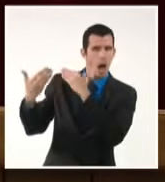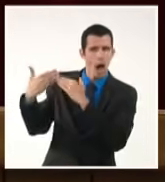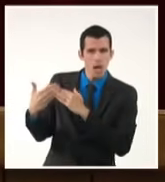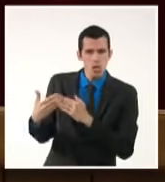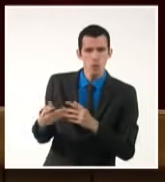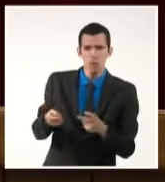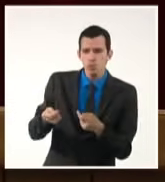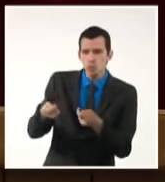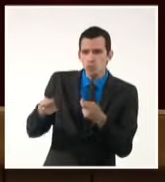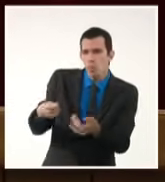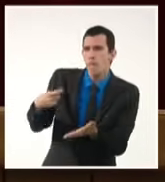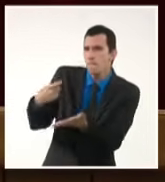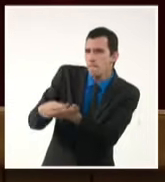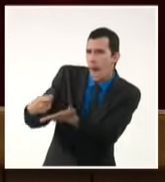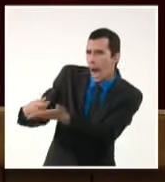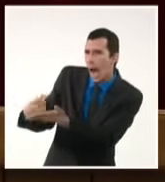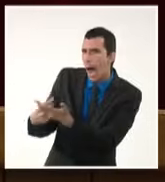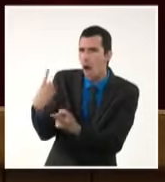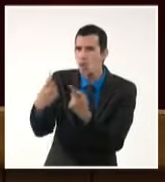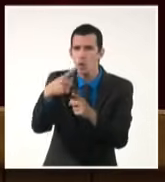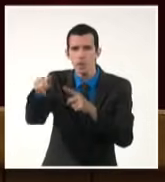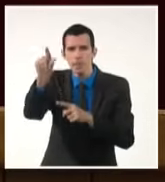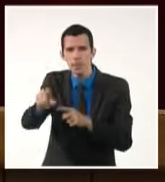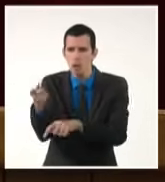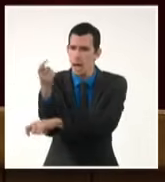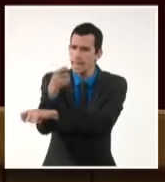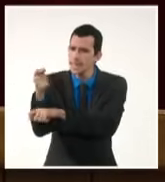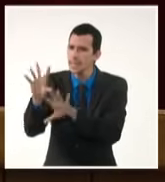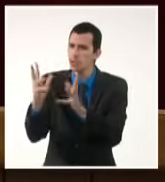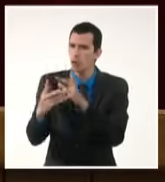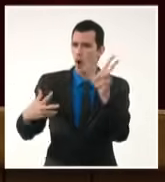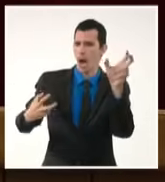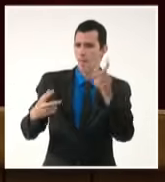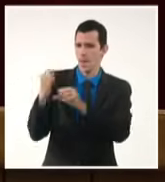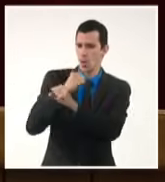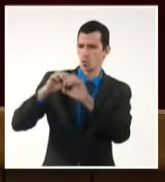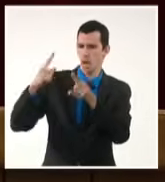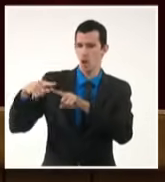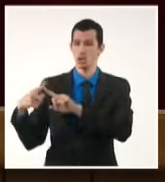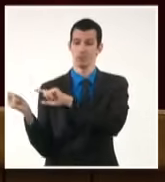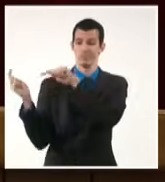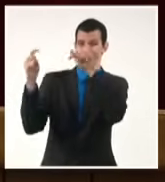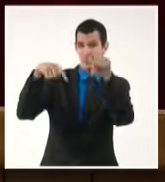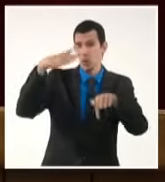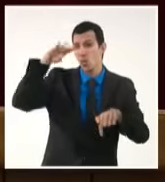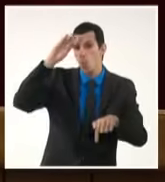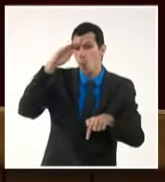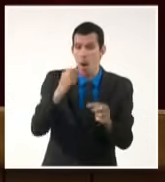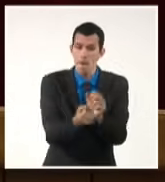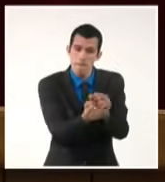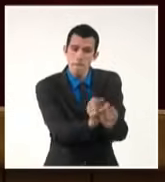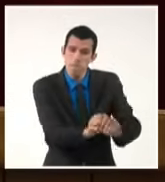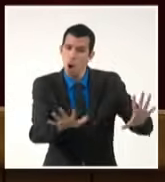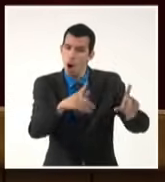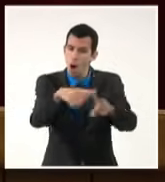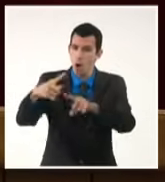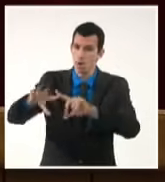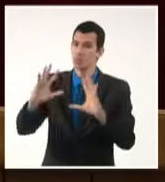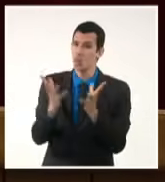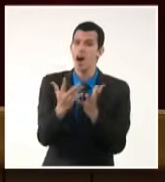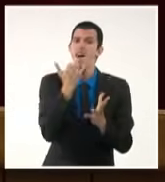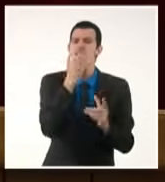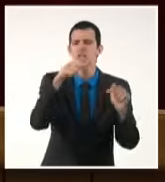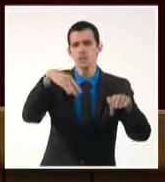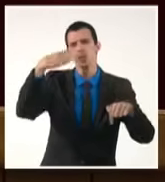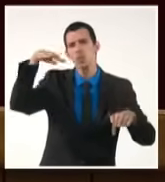a importantes medios de prensa norteamericanos, terminaron tranquilamente sus vidas en Miami bajo la protección de